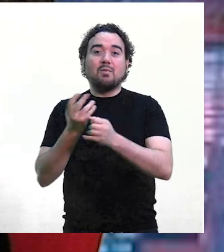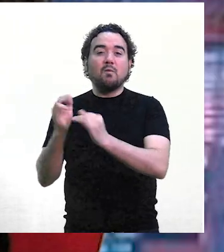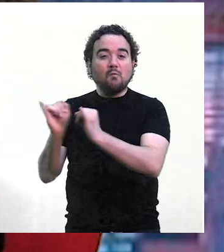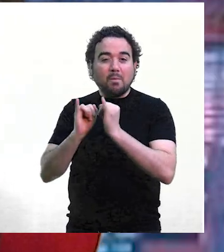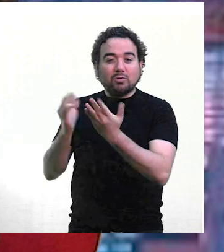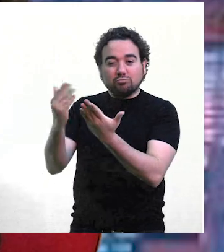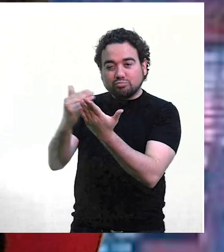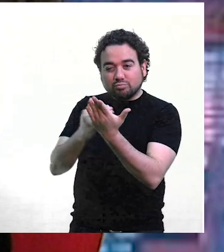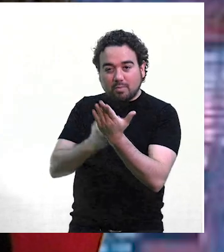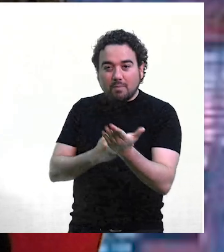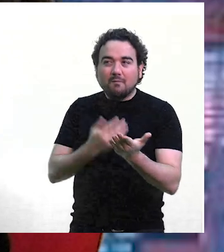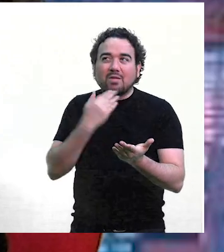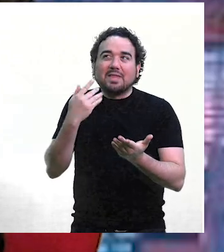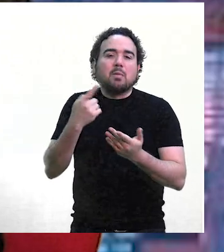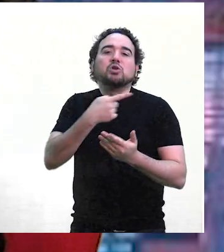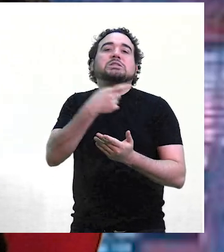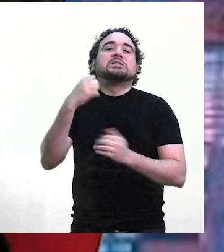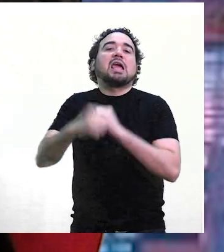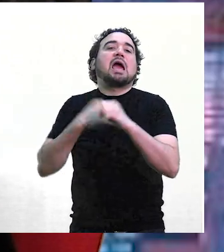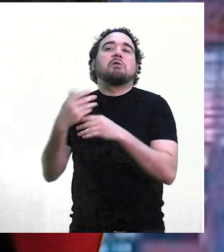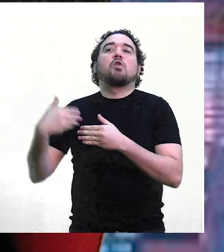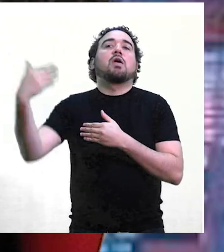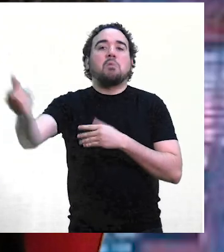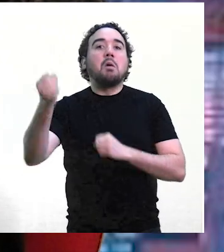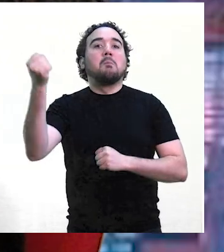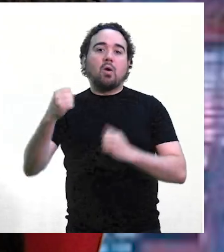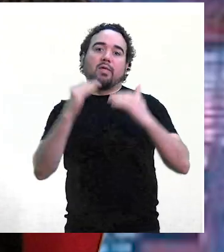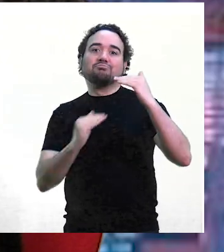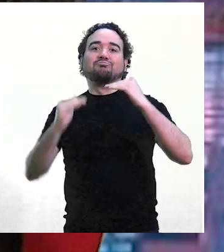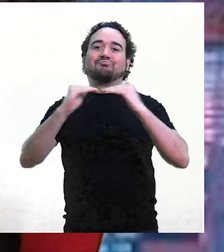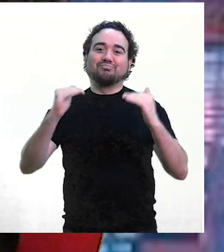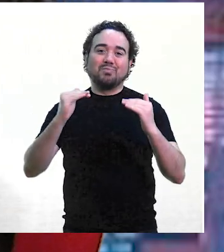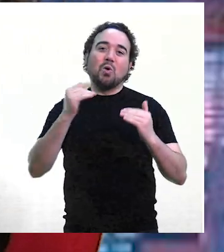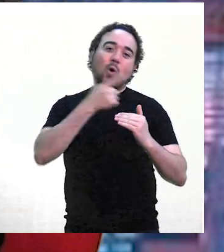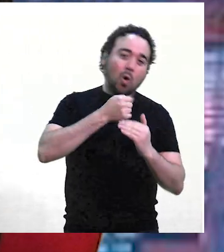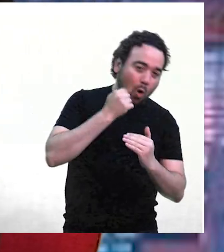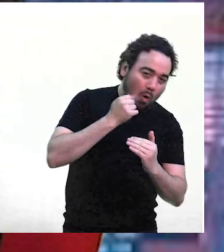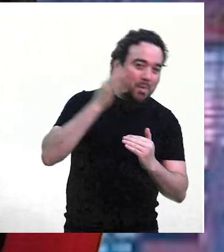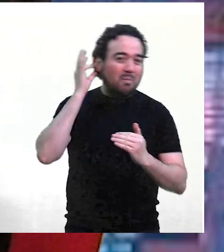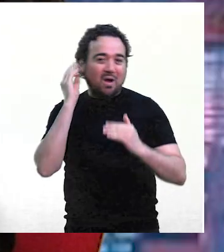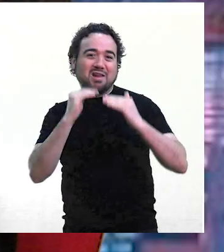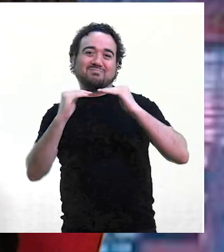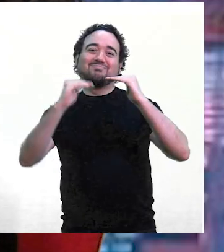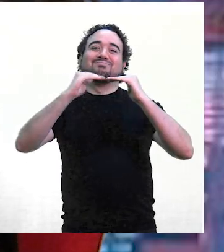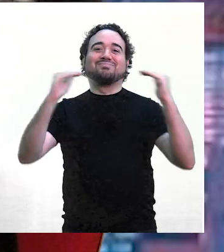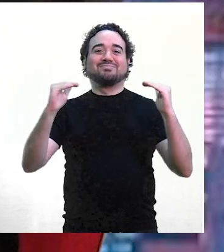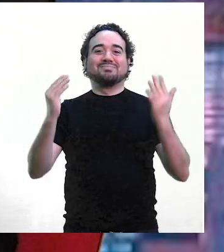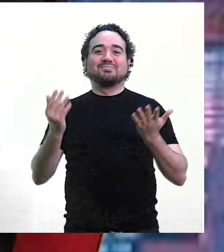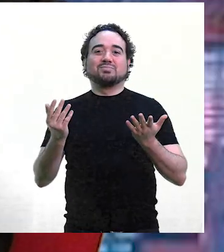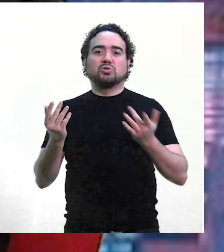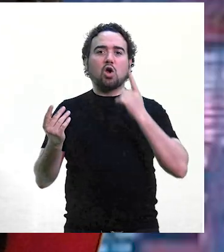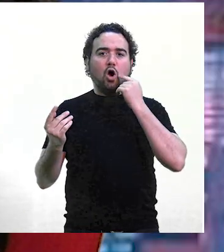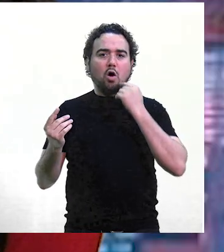mediciones internacionales son como de 100 y tantos años que faltarían para derribar la brecha de género. O sea, Exacto. entonces ahí es la pregunta cuando